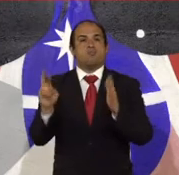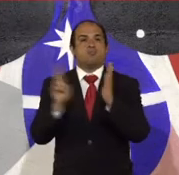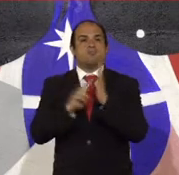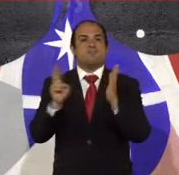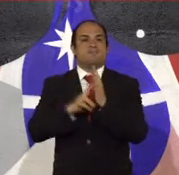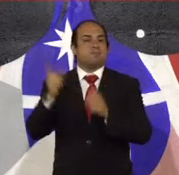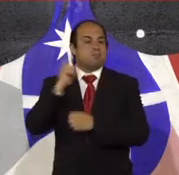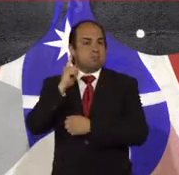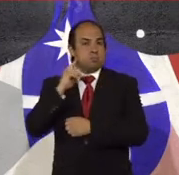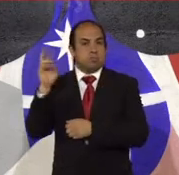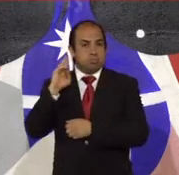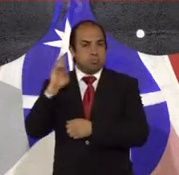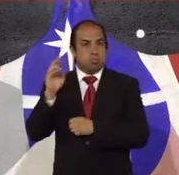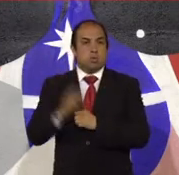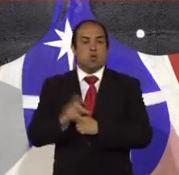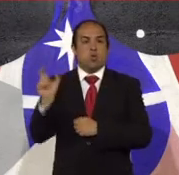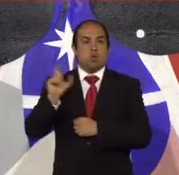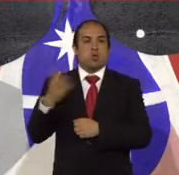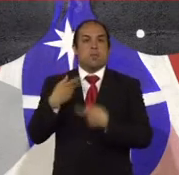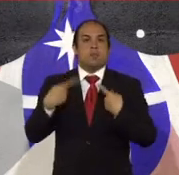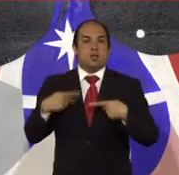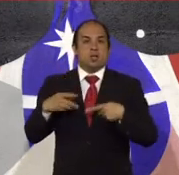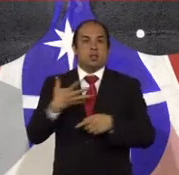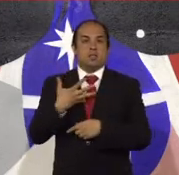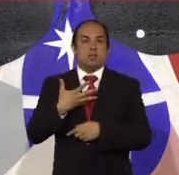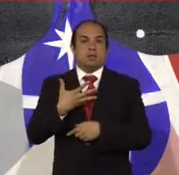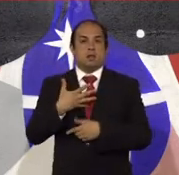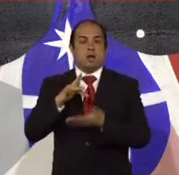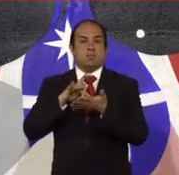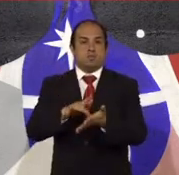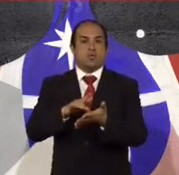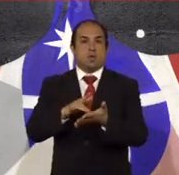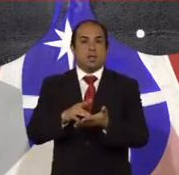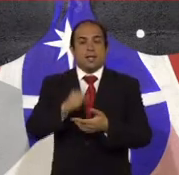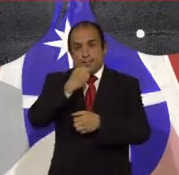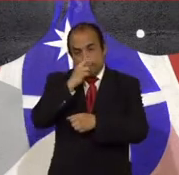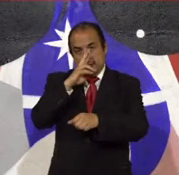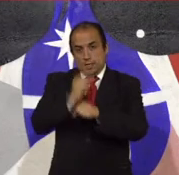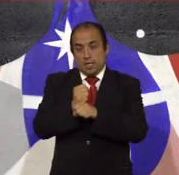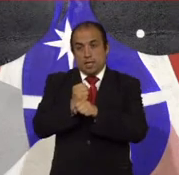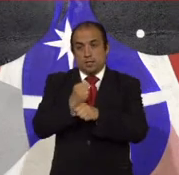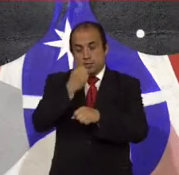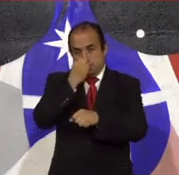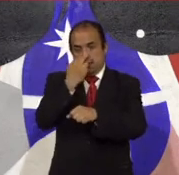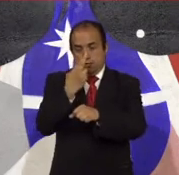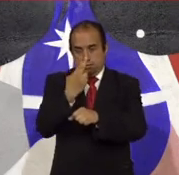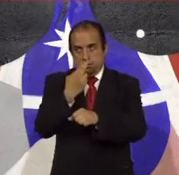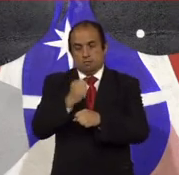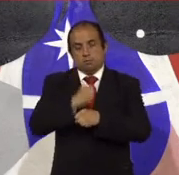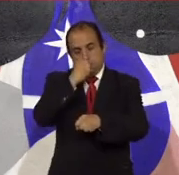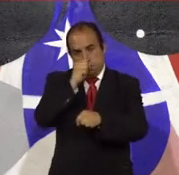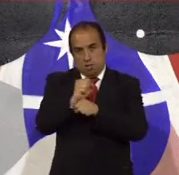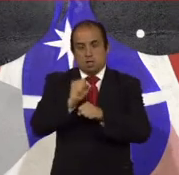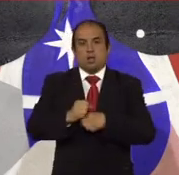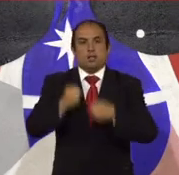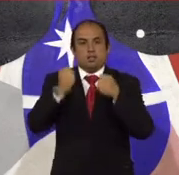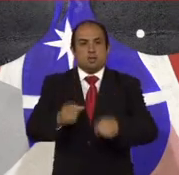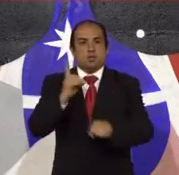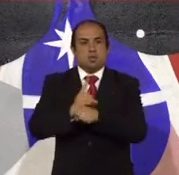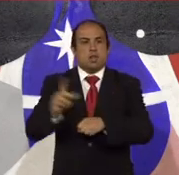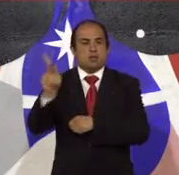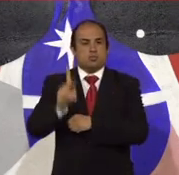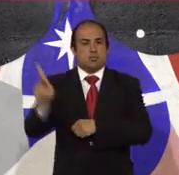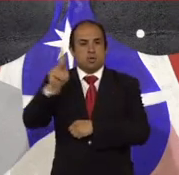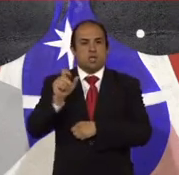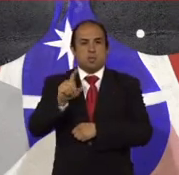una persona requiere de apoyo tanto de la Secretaría de Seguridad Ciudadana o de cualquier otro tipo de atención de emergencias que